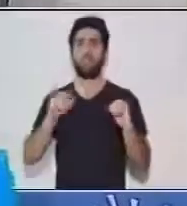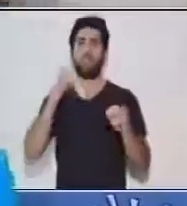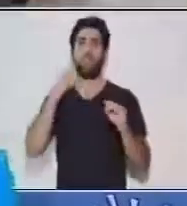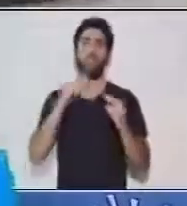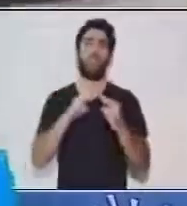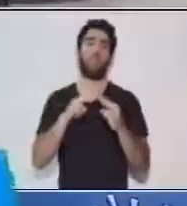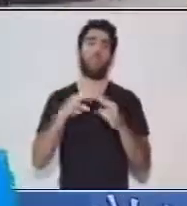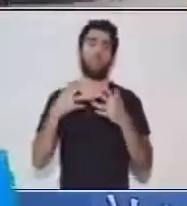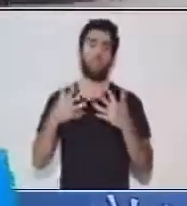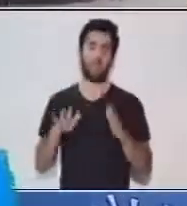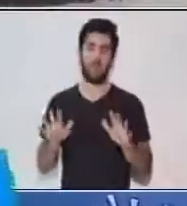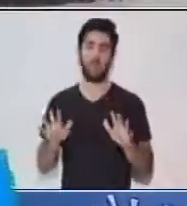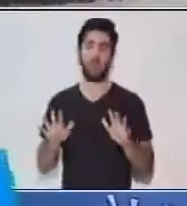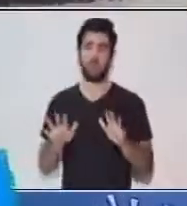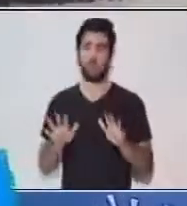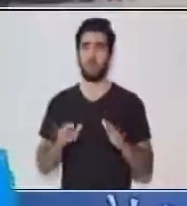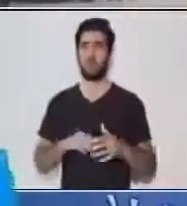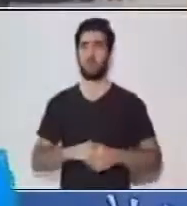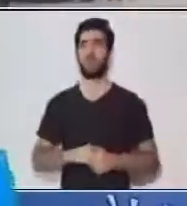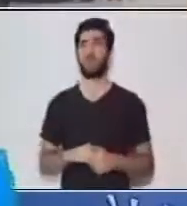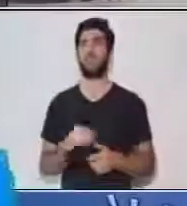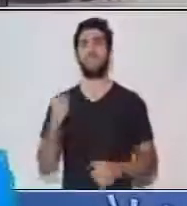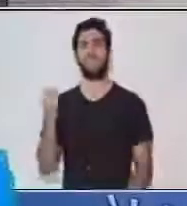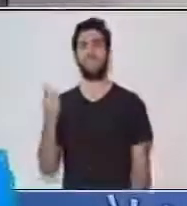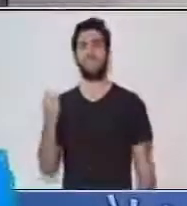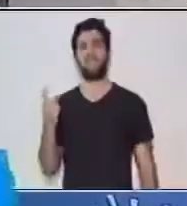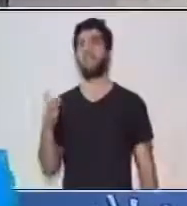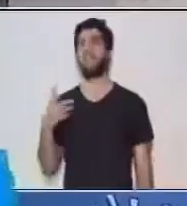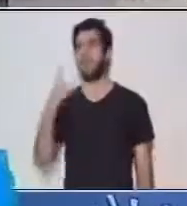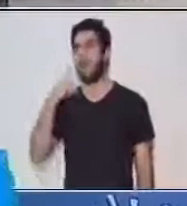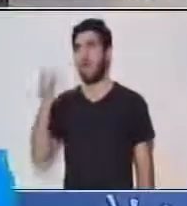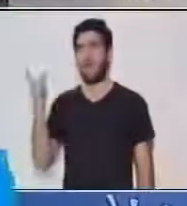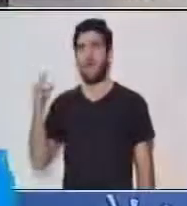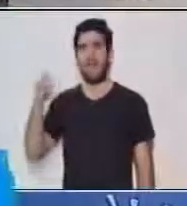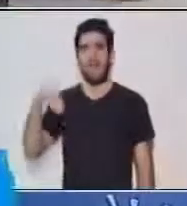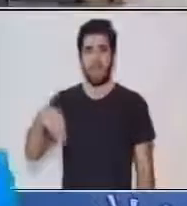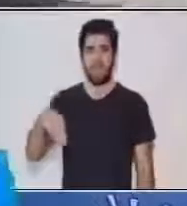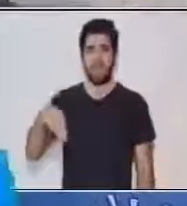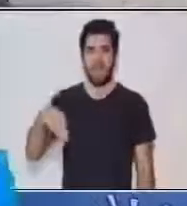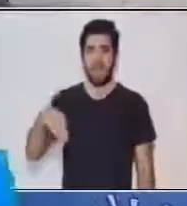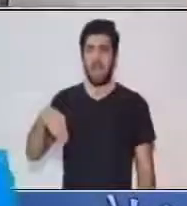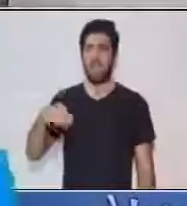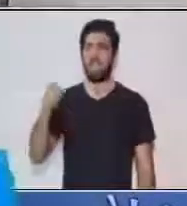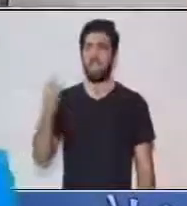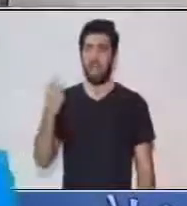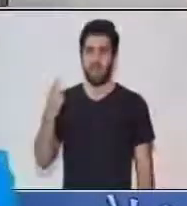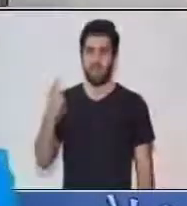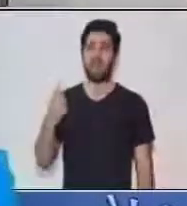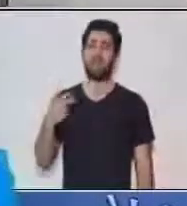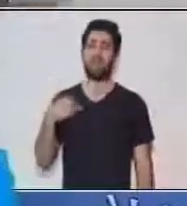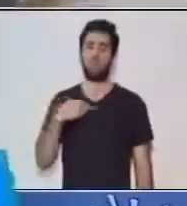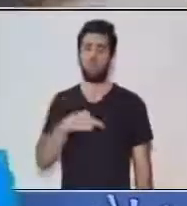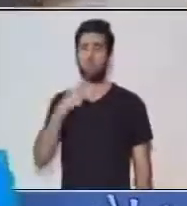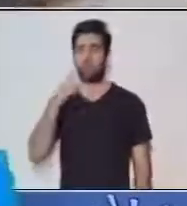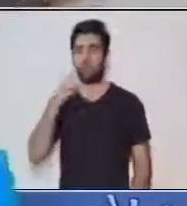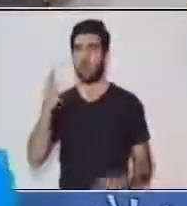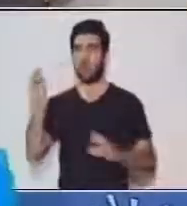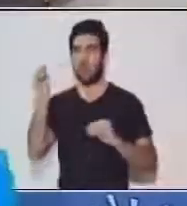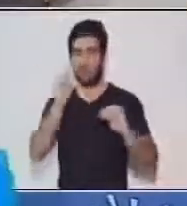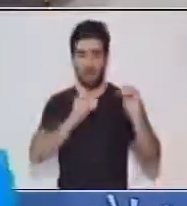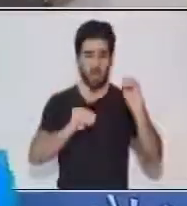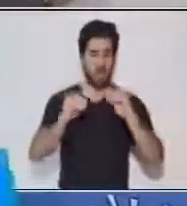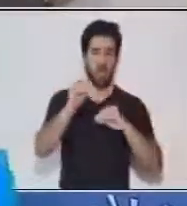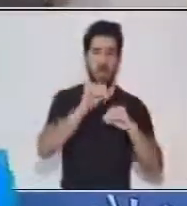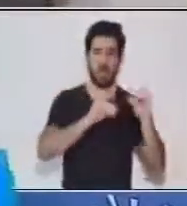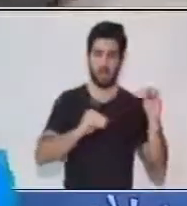queda como variable la masa. Este elemento que está multiplicando lo vamos a pasar a dividir y